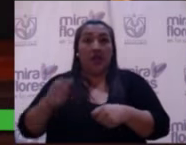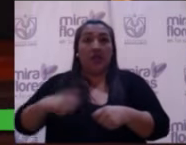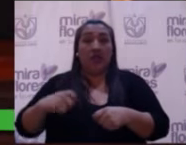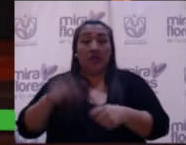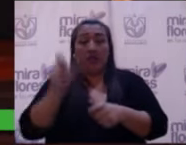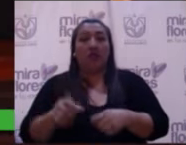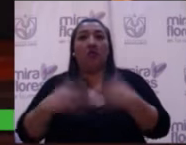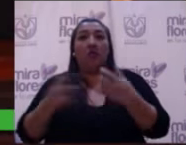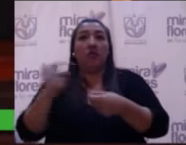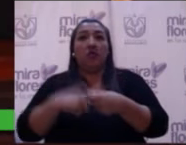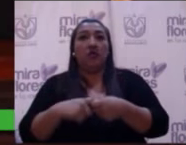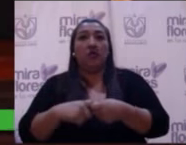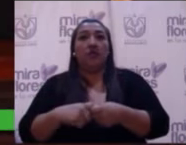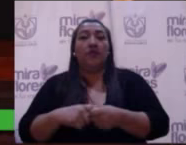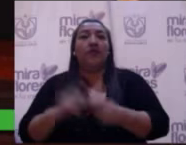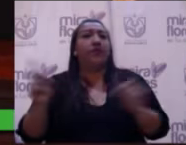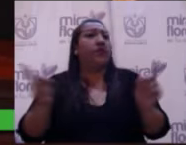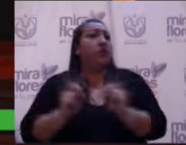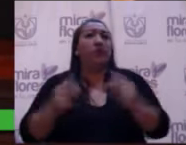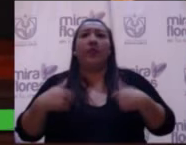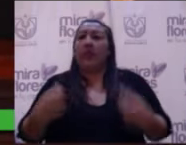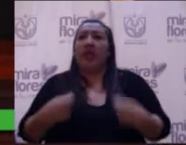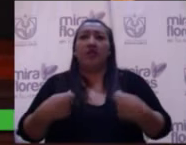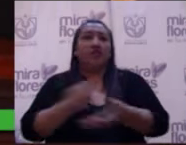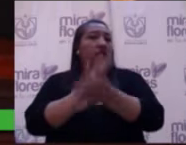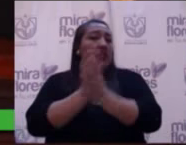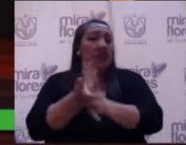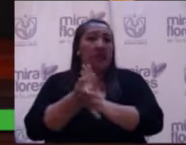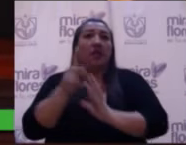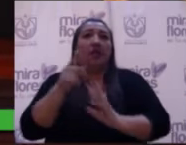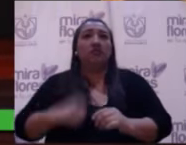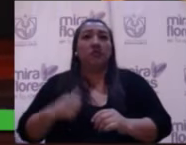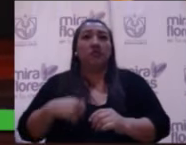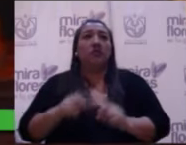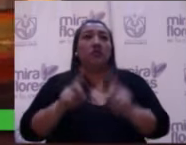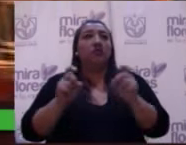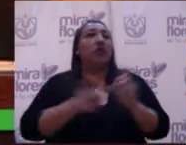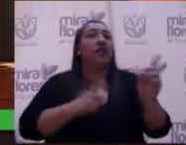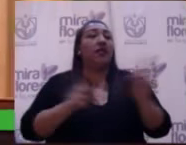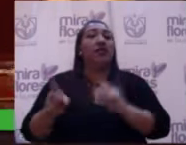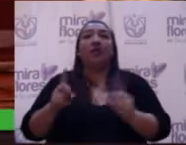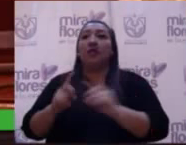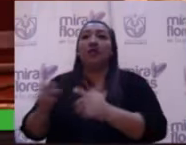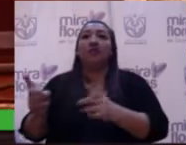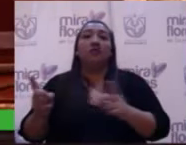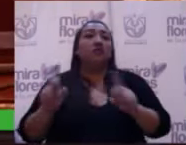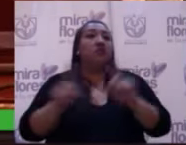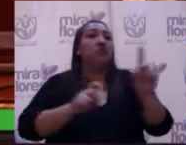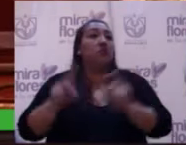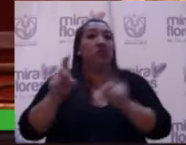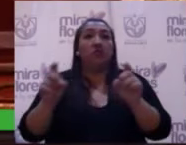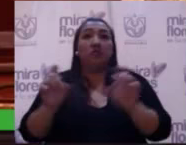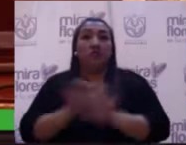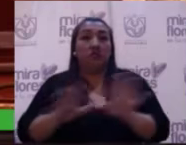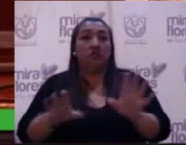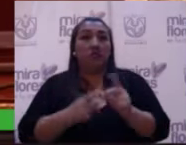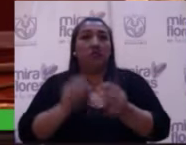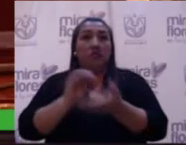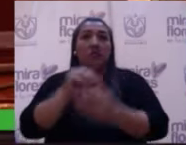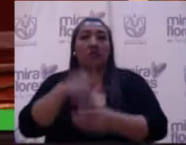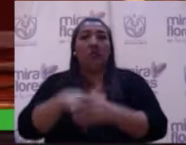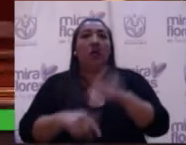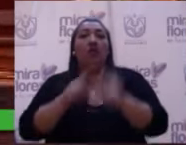mencionado no irrogará gasto económico para la Municipalidad de Miraflores. Al debate. No habiendo debate, procedemos al